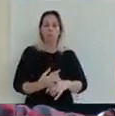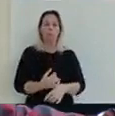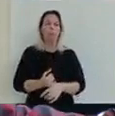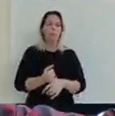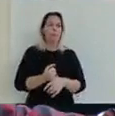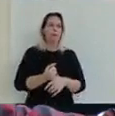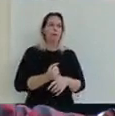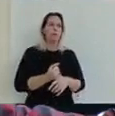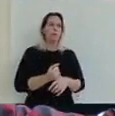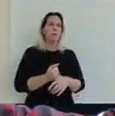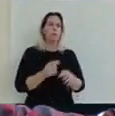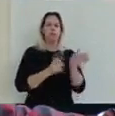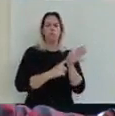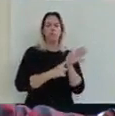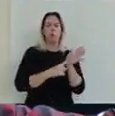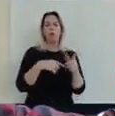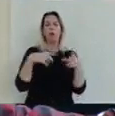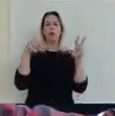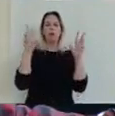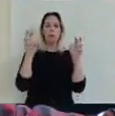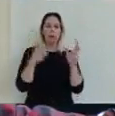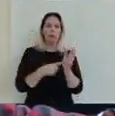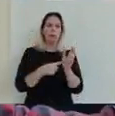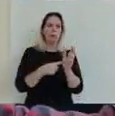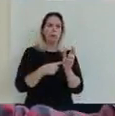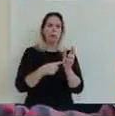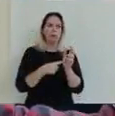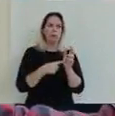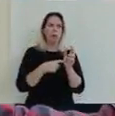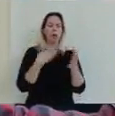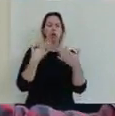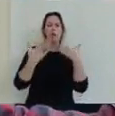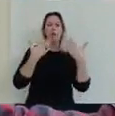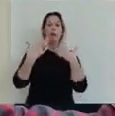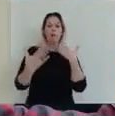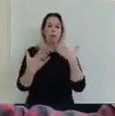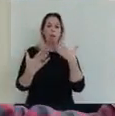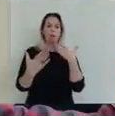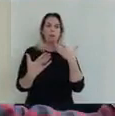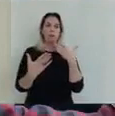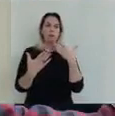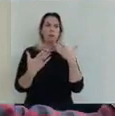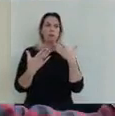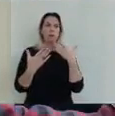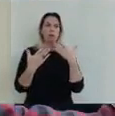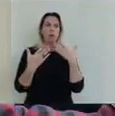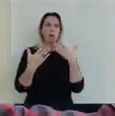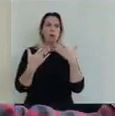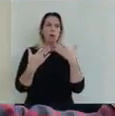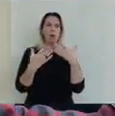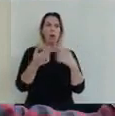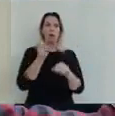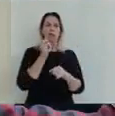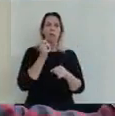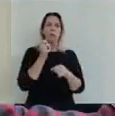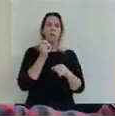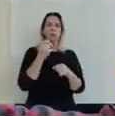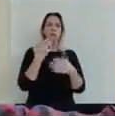dato que me gusta resaltar, es que esta conferencia, este anuncio, lo dio junto al jefe de la